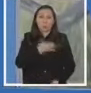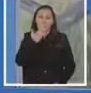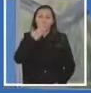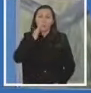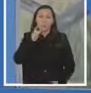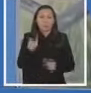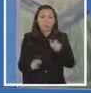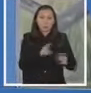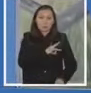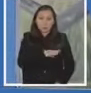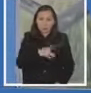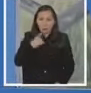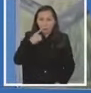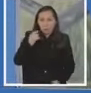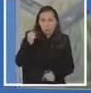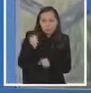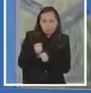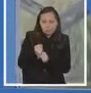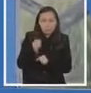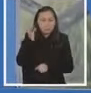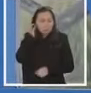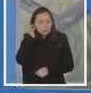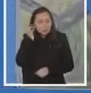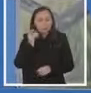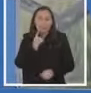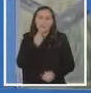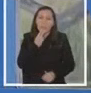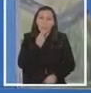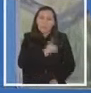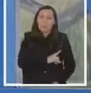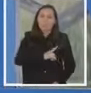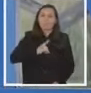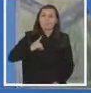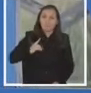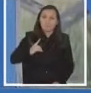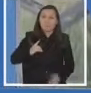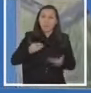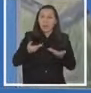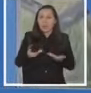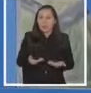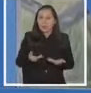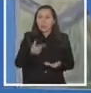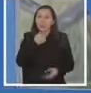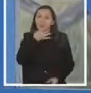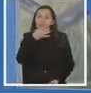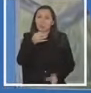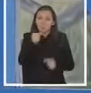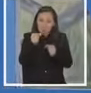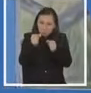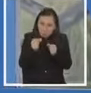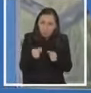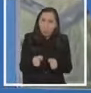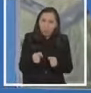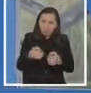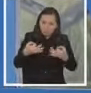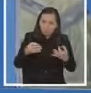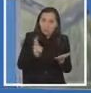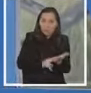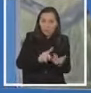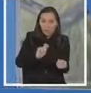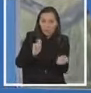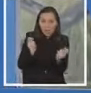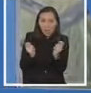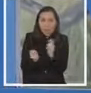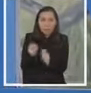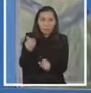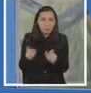donde los trabajadores y trabajadoras vivan con dignidad. Y con esto quiero decirles que es posible materializar los cambios